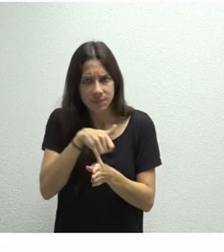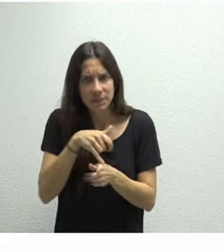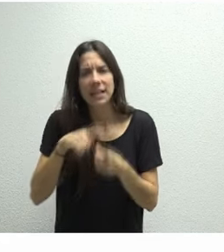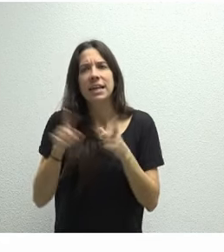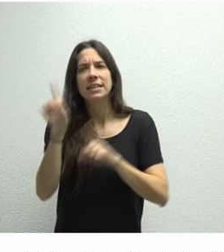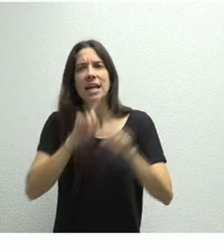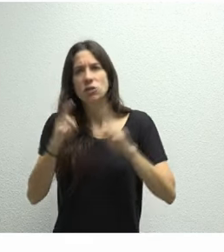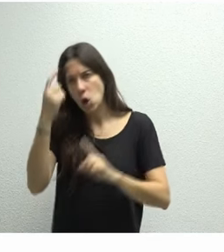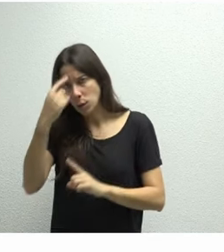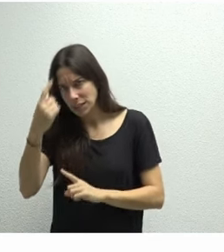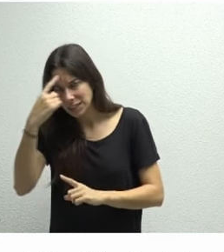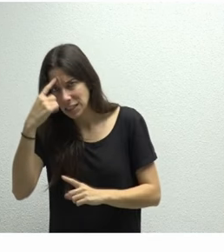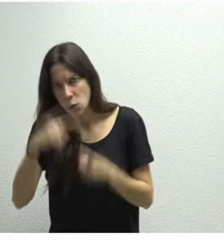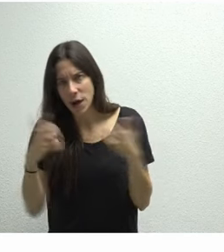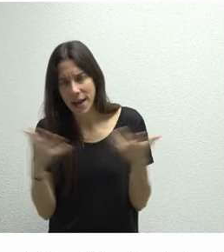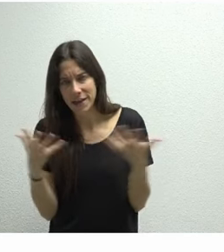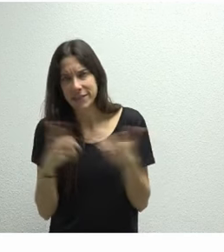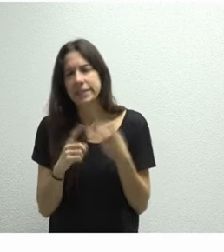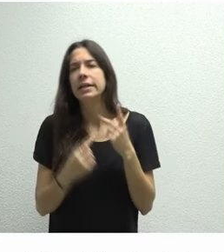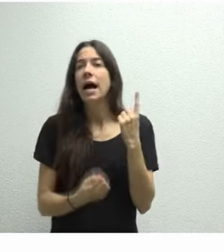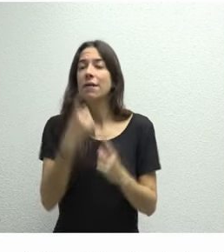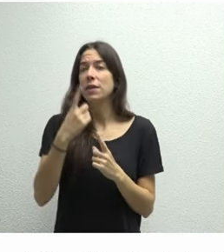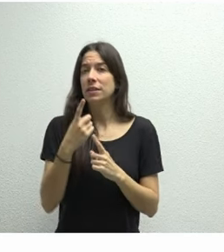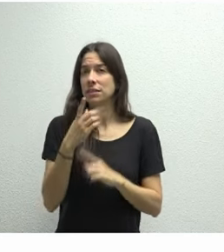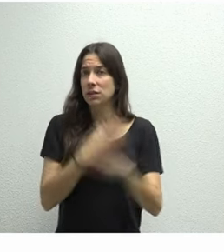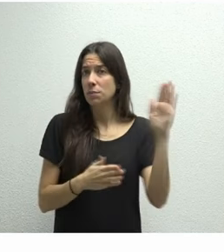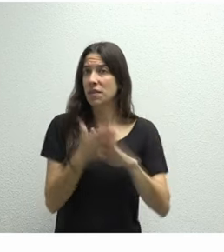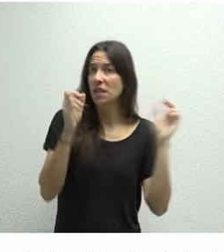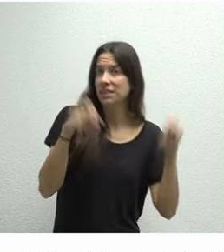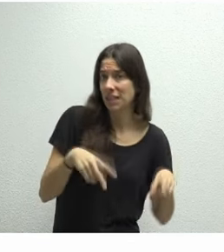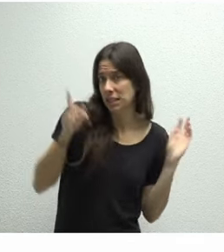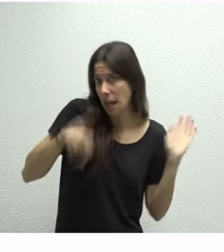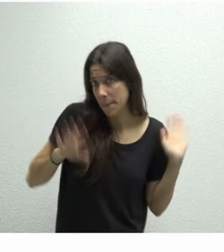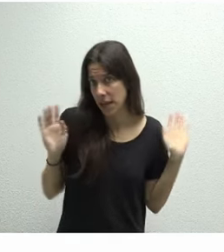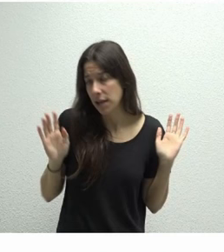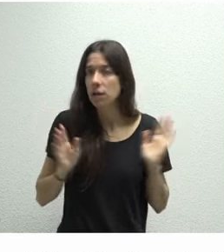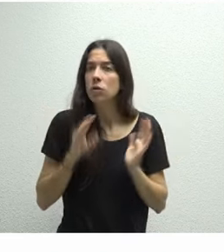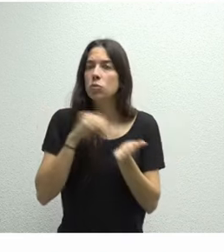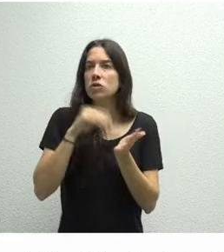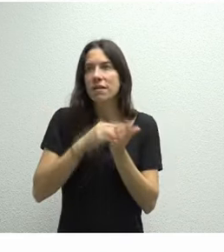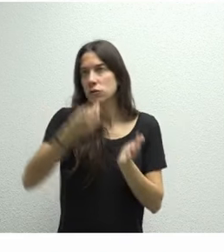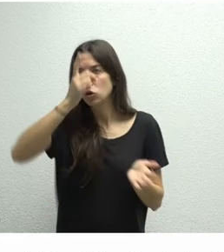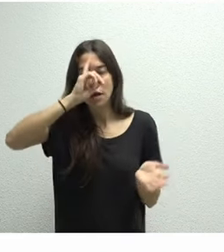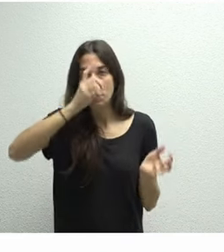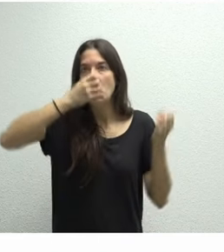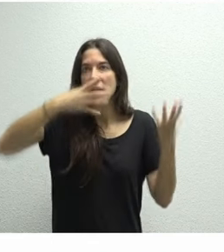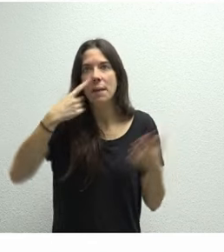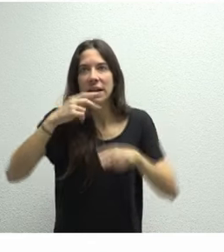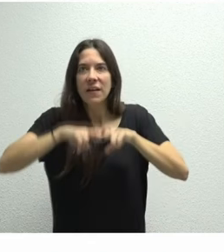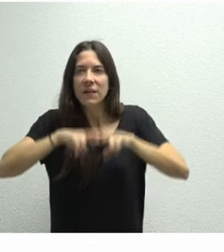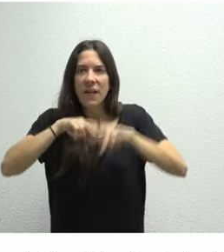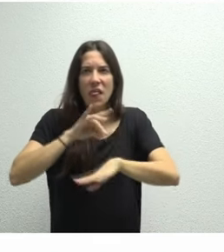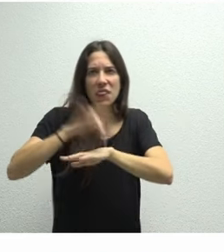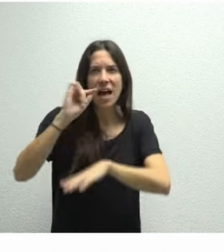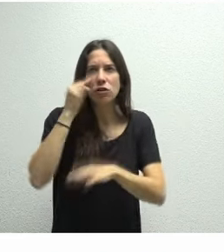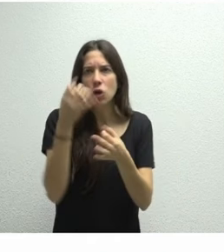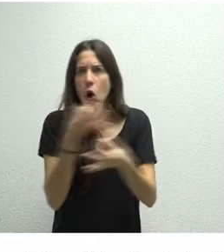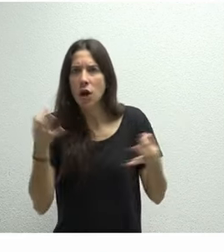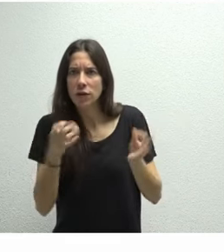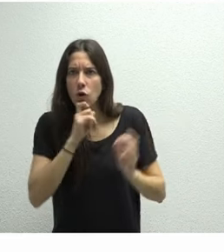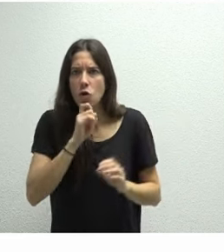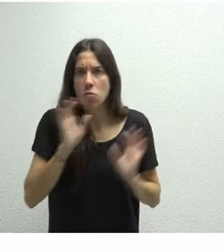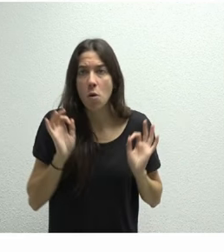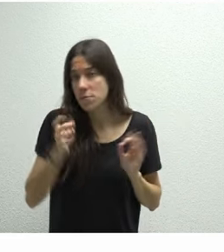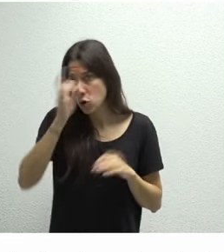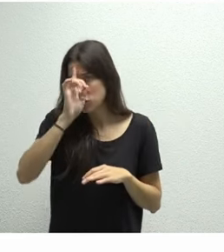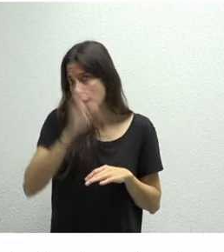grave mayor a veces en discapacidad eh No sabemos bien bien Cómo cómo hacer un diagnóstico correcto de eso no por eso hay que hacer